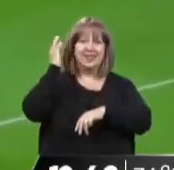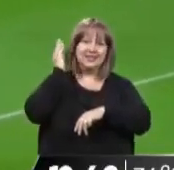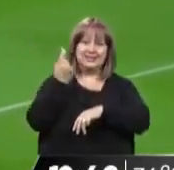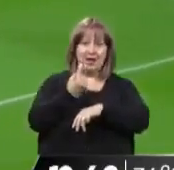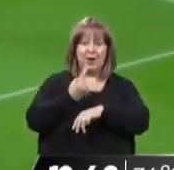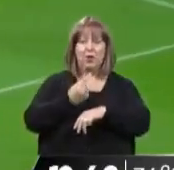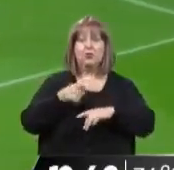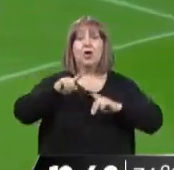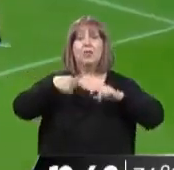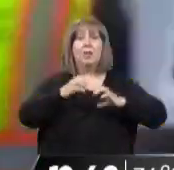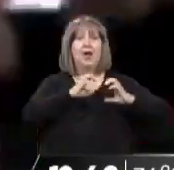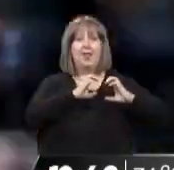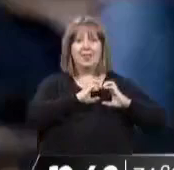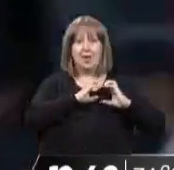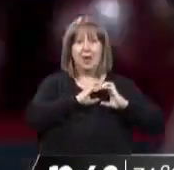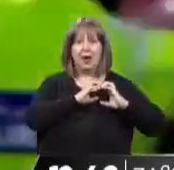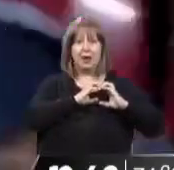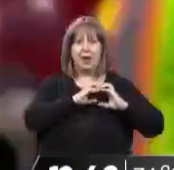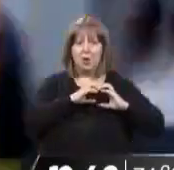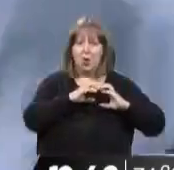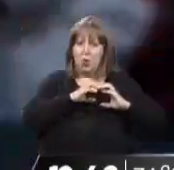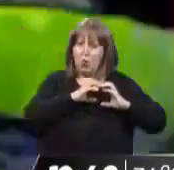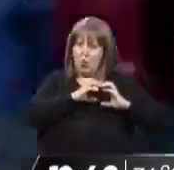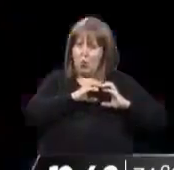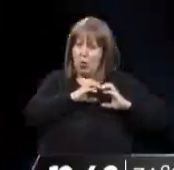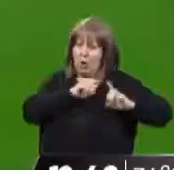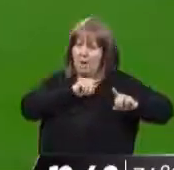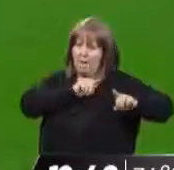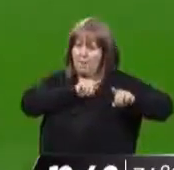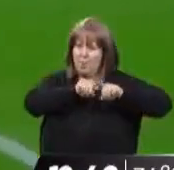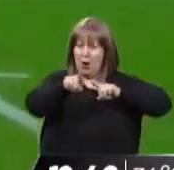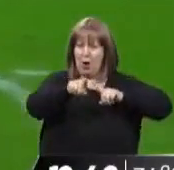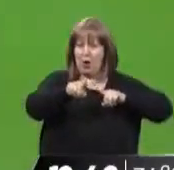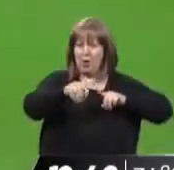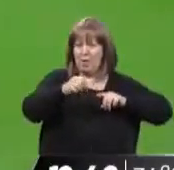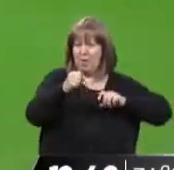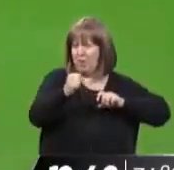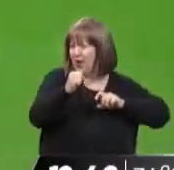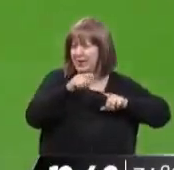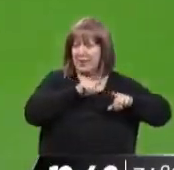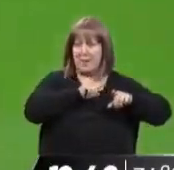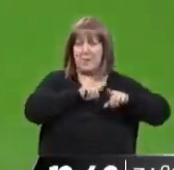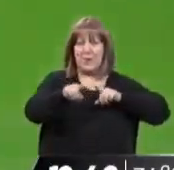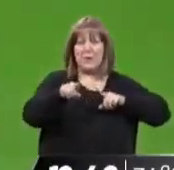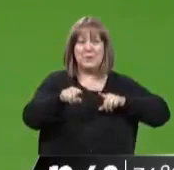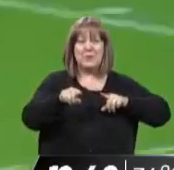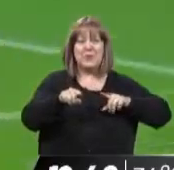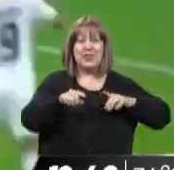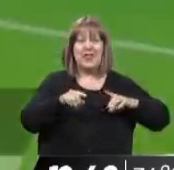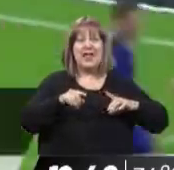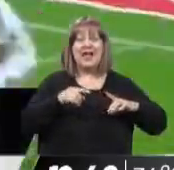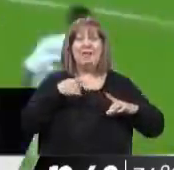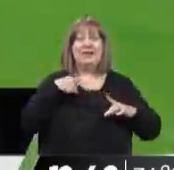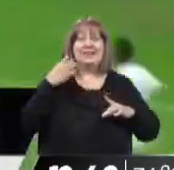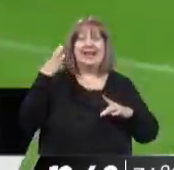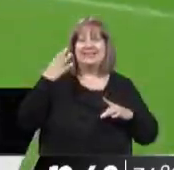de Di María. Qué bien, la empalma. Qué bien le pega a Di María. Qué golazo, Gisela, ¿no? Y de yo, Di siempre, María. Yo siempre aposté a Di María.